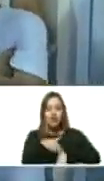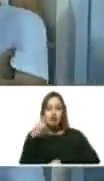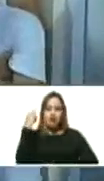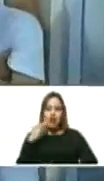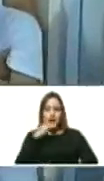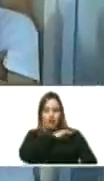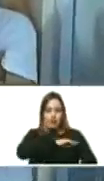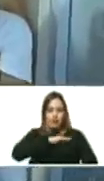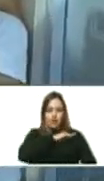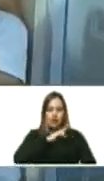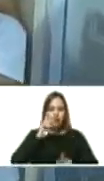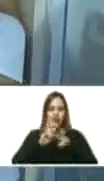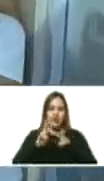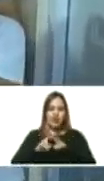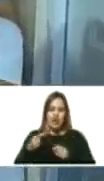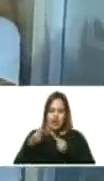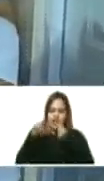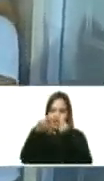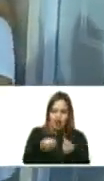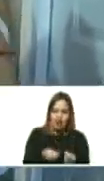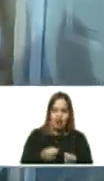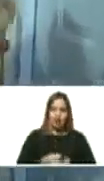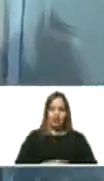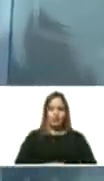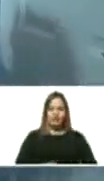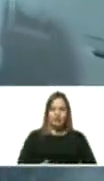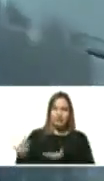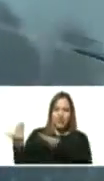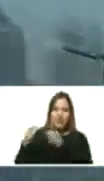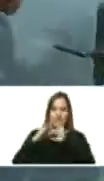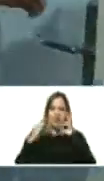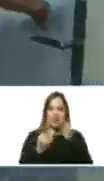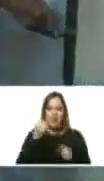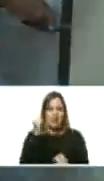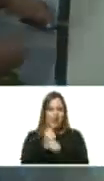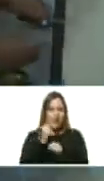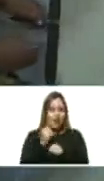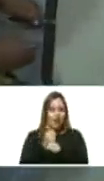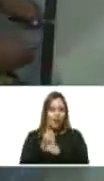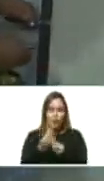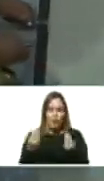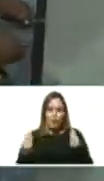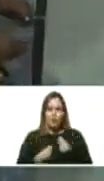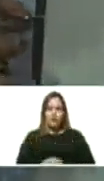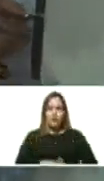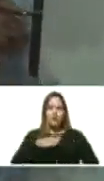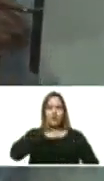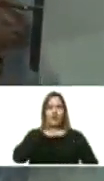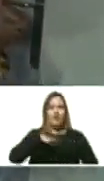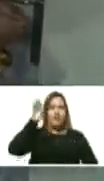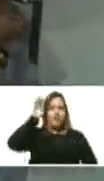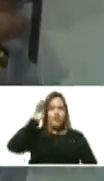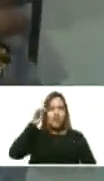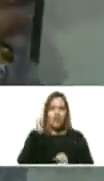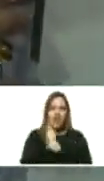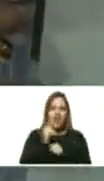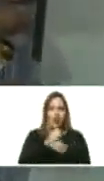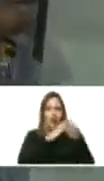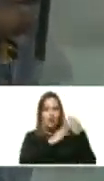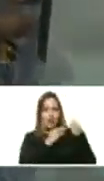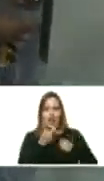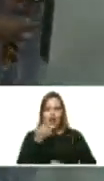Misión Vivienda Venezuela, le entregamos y que sea esta familia trabajadora, llena de futuro, de trabajo, de esperanza,